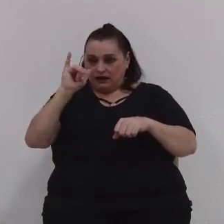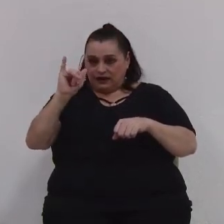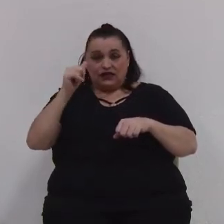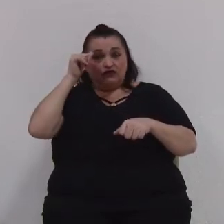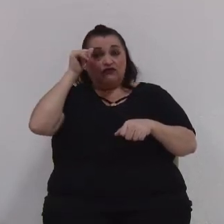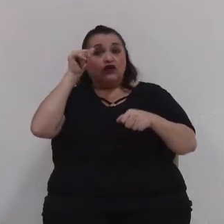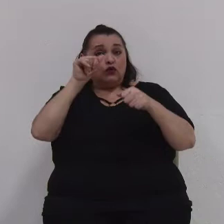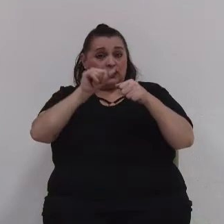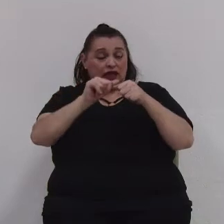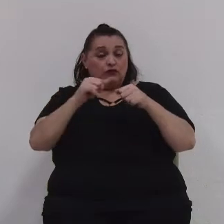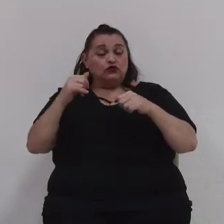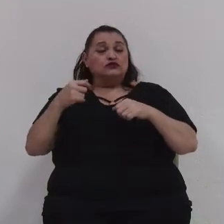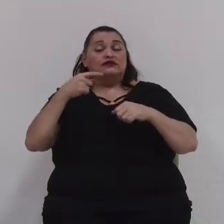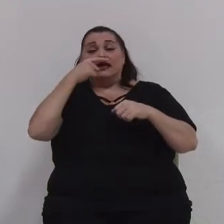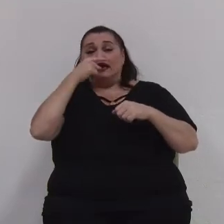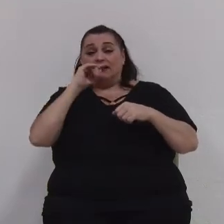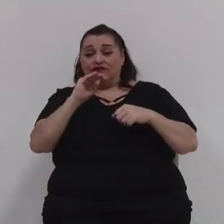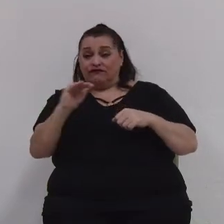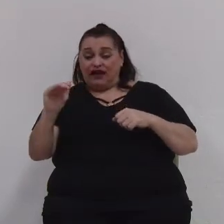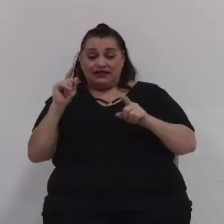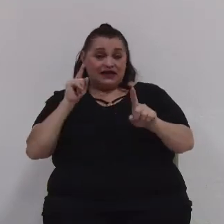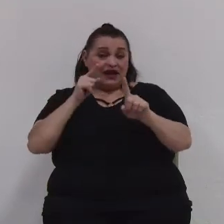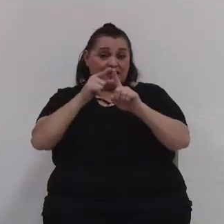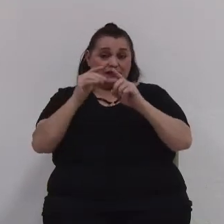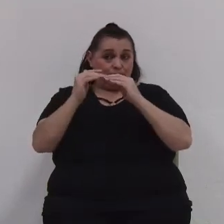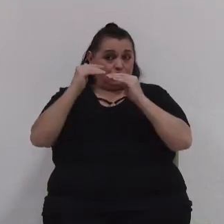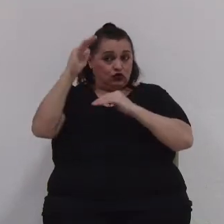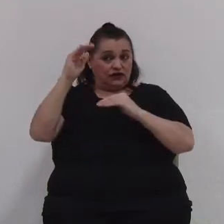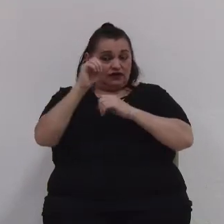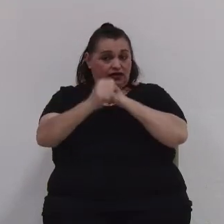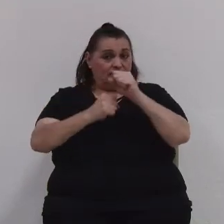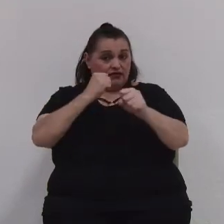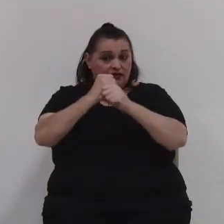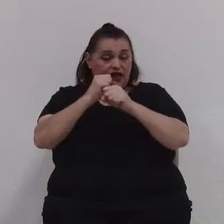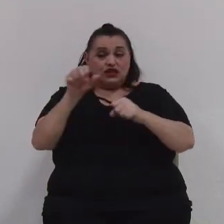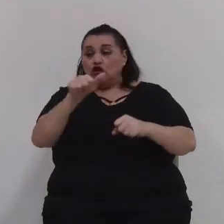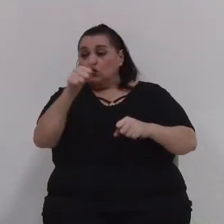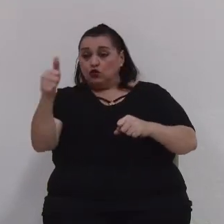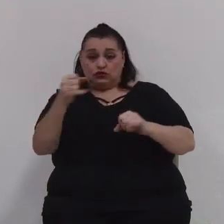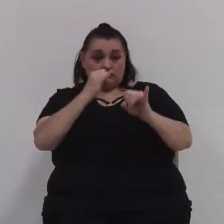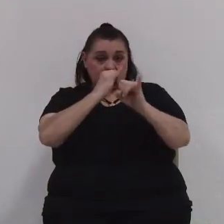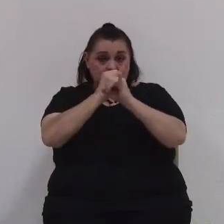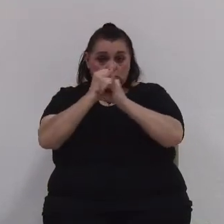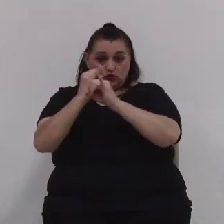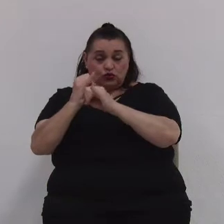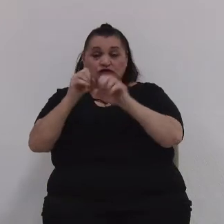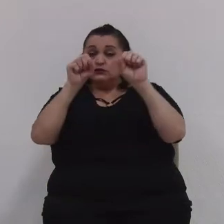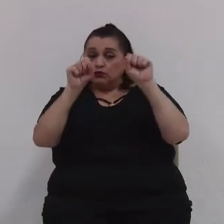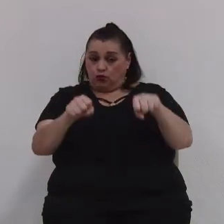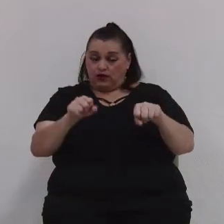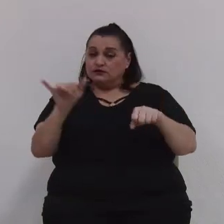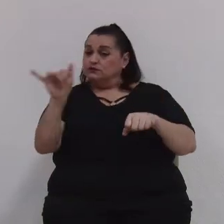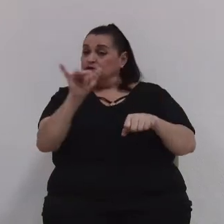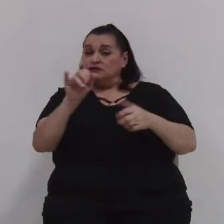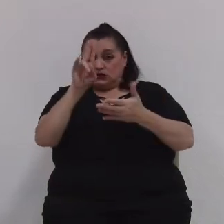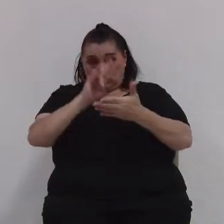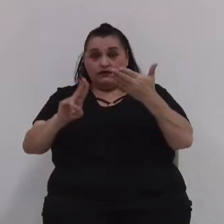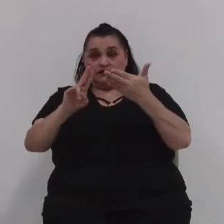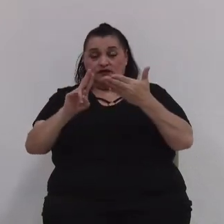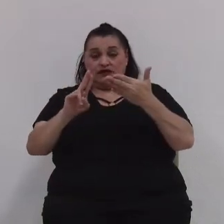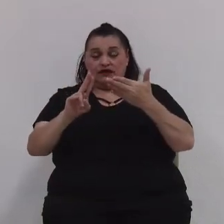recordemos que la infancia llega hasta precisamente la mayoría de edad, y de otros entes que podrían, y las mismas universidades, por